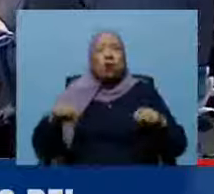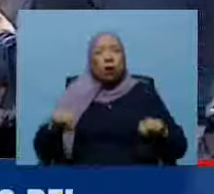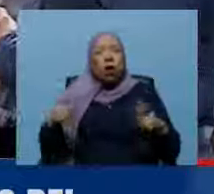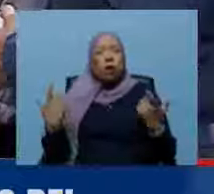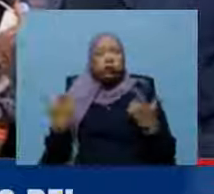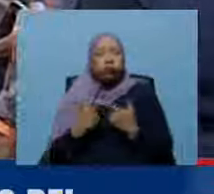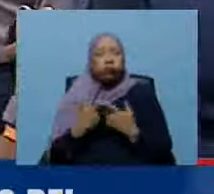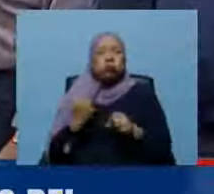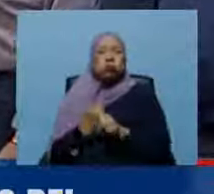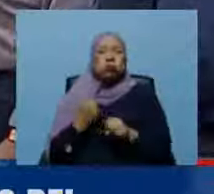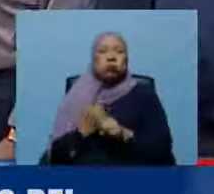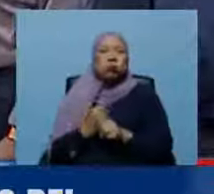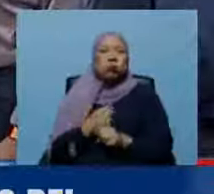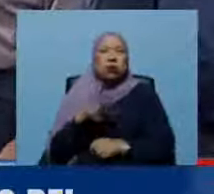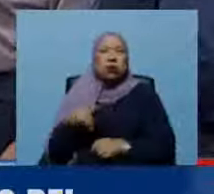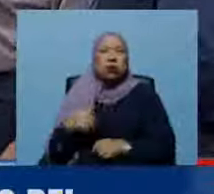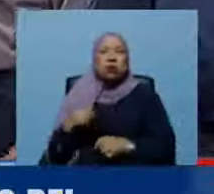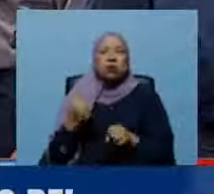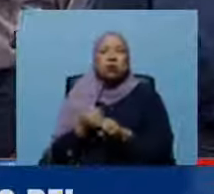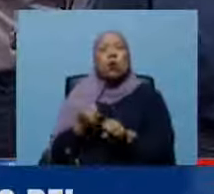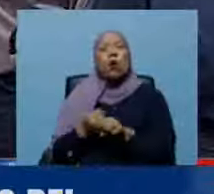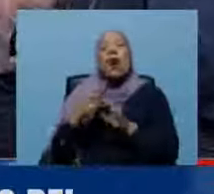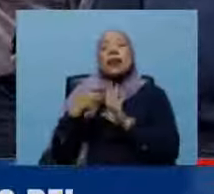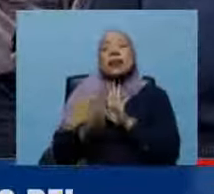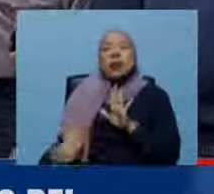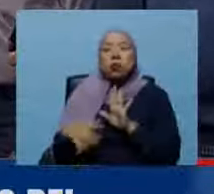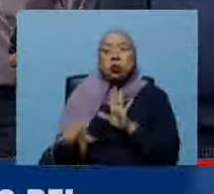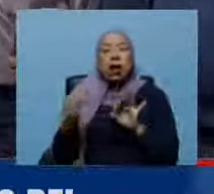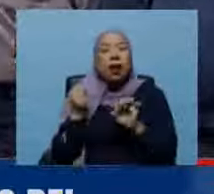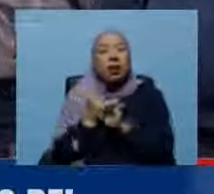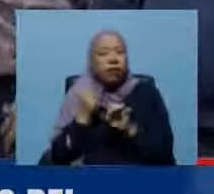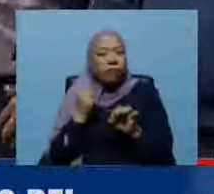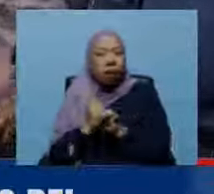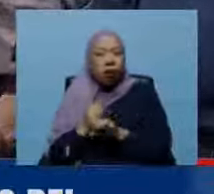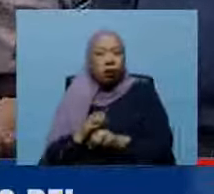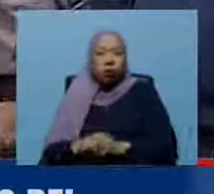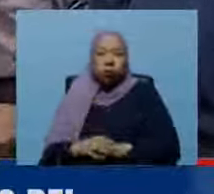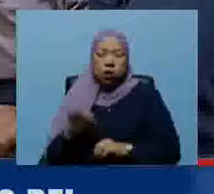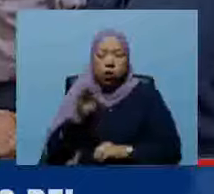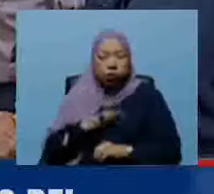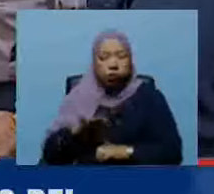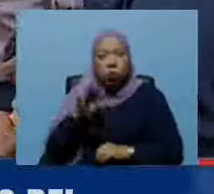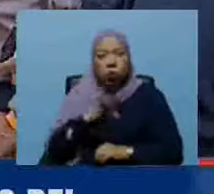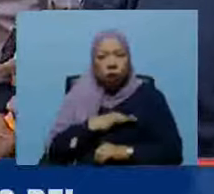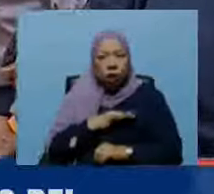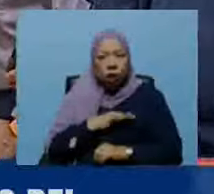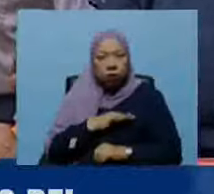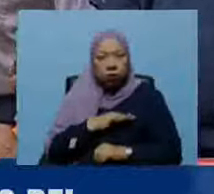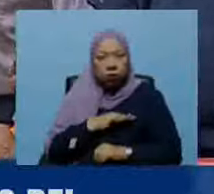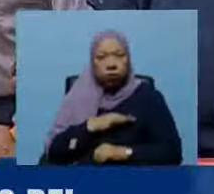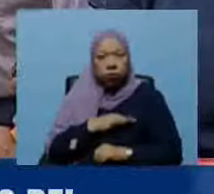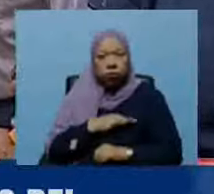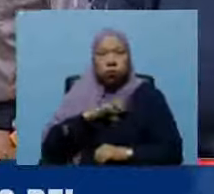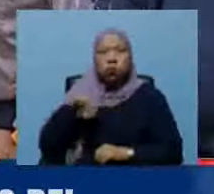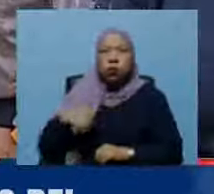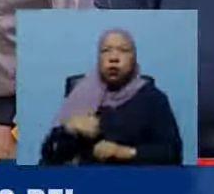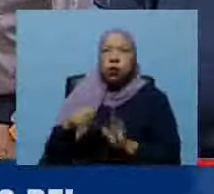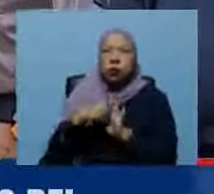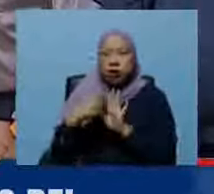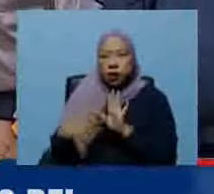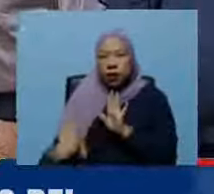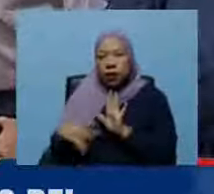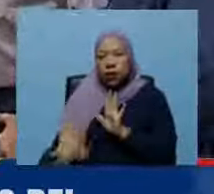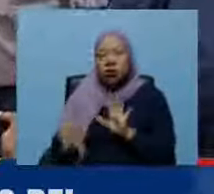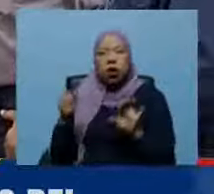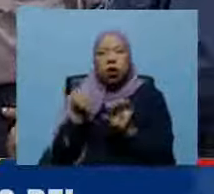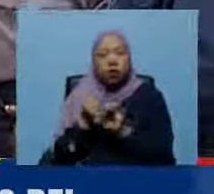económica, restablecer los derechos laborales, sociales, que son derechos constitucionales